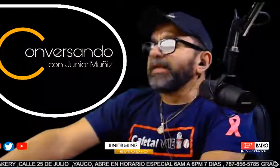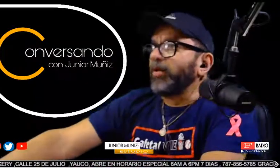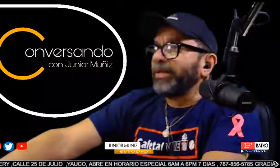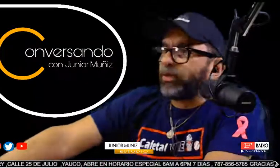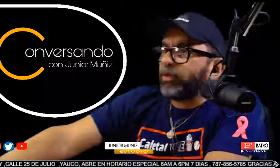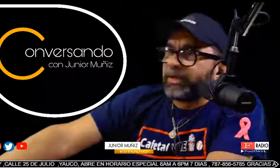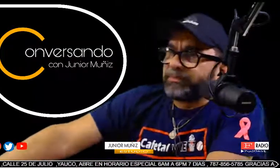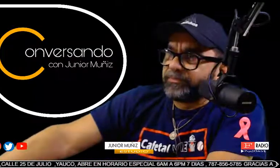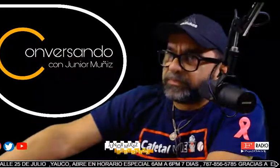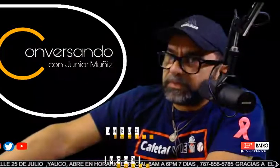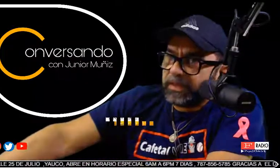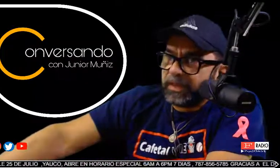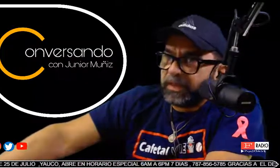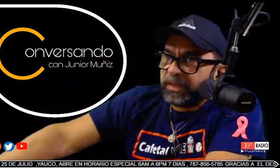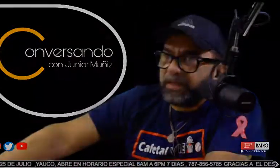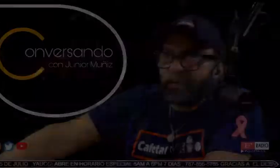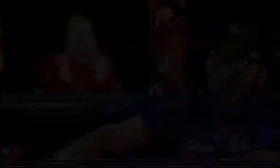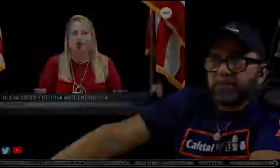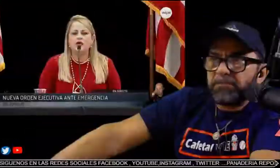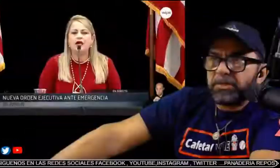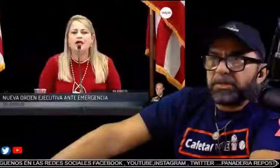mensaje de la gobernadora, que